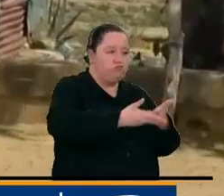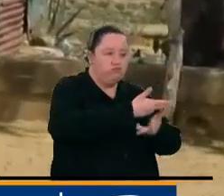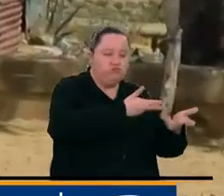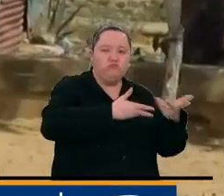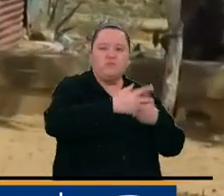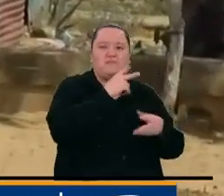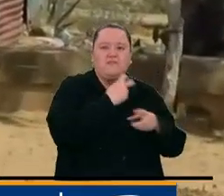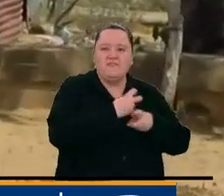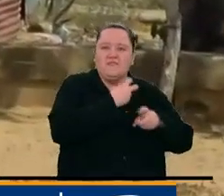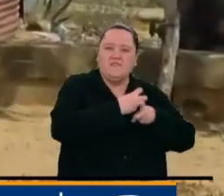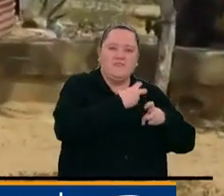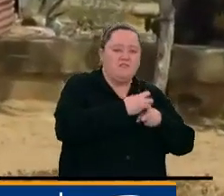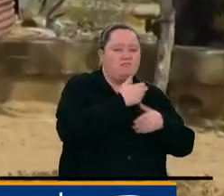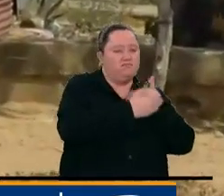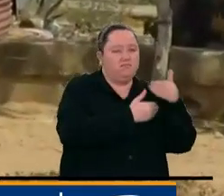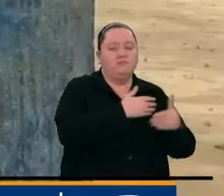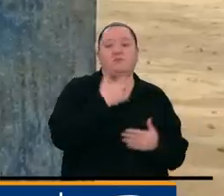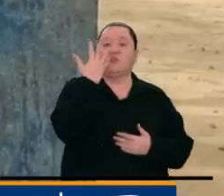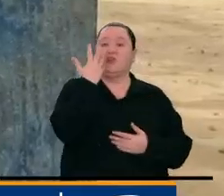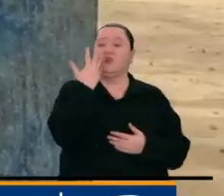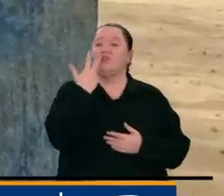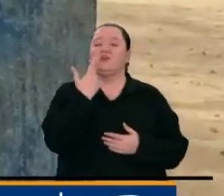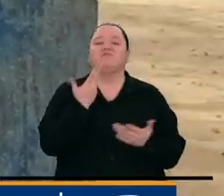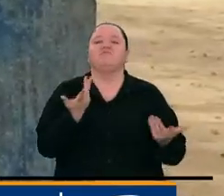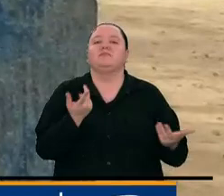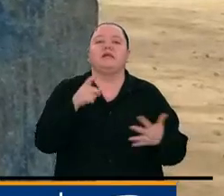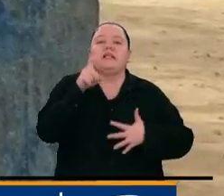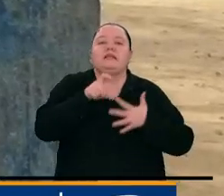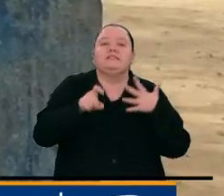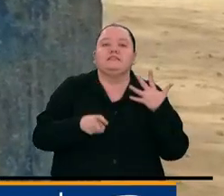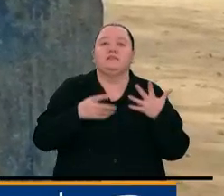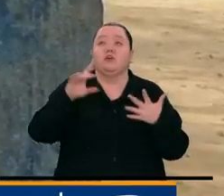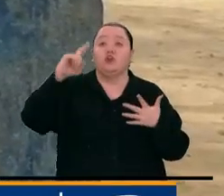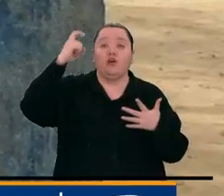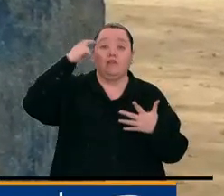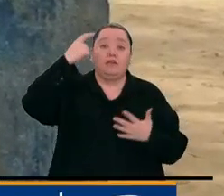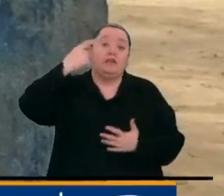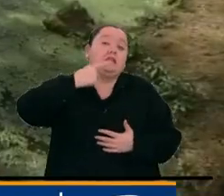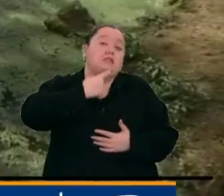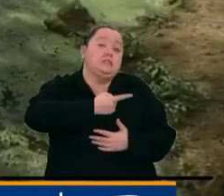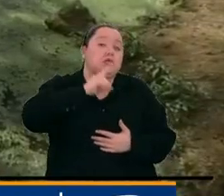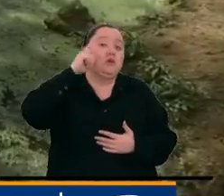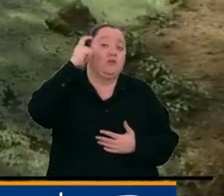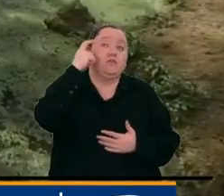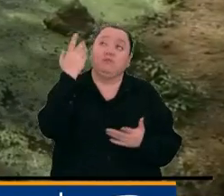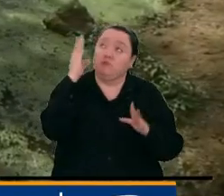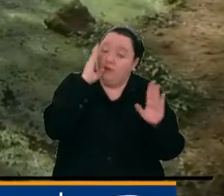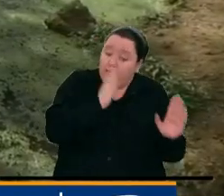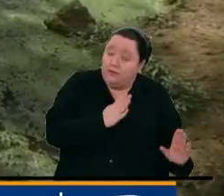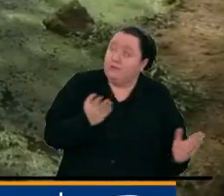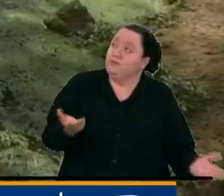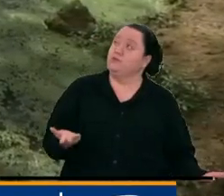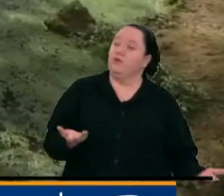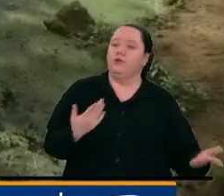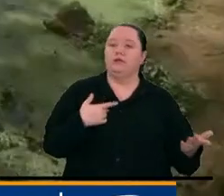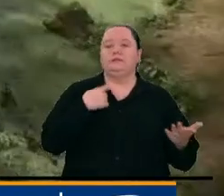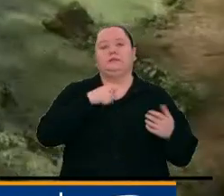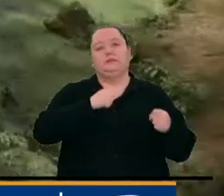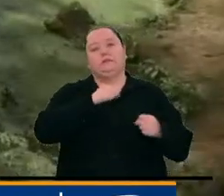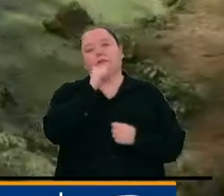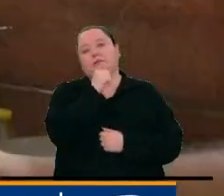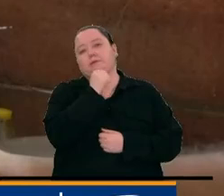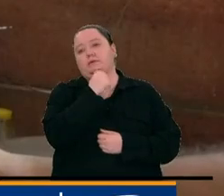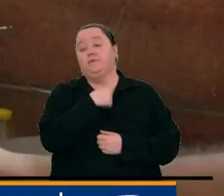muchas dificultades. Su dilema diario son las necesidades a las que el gobierno, según ella, debería prestarle toda su atención.